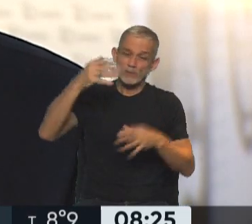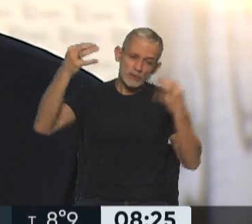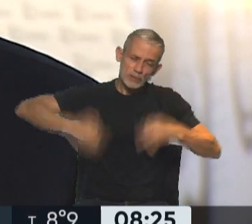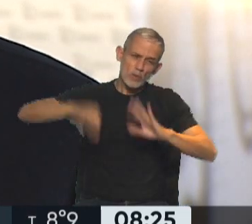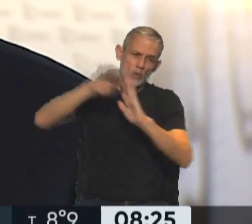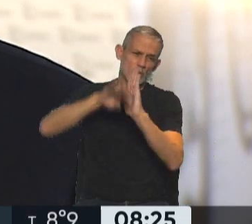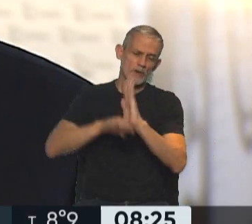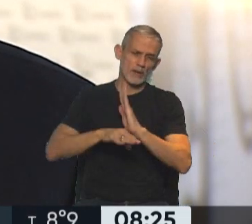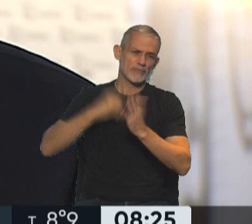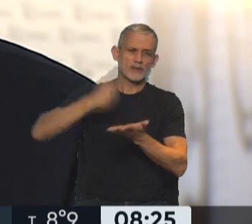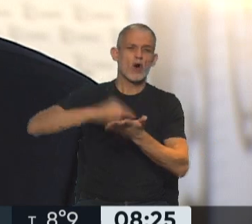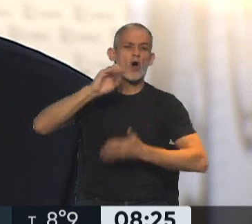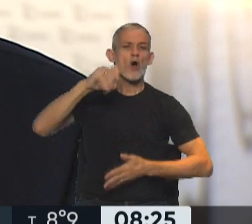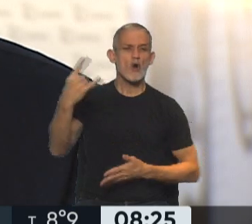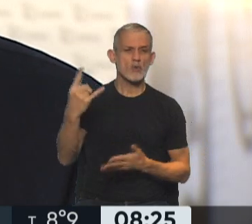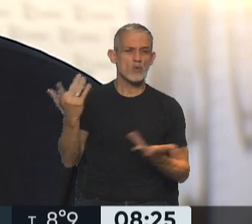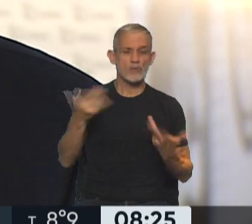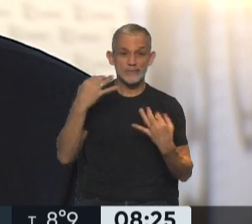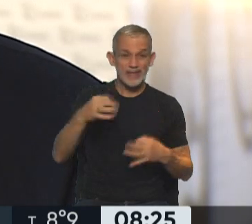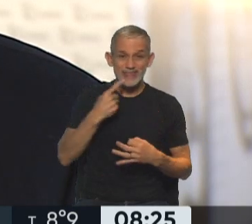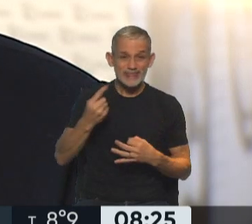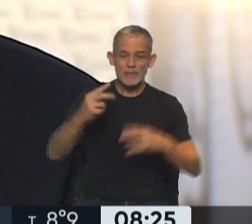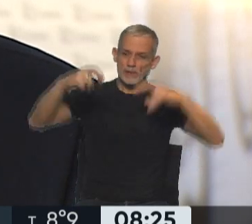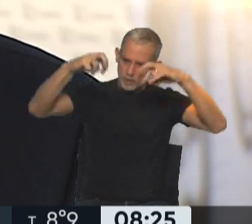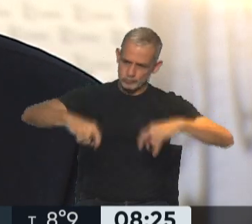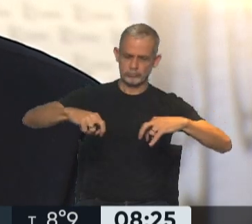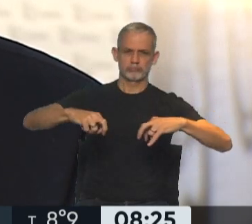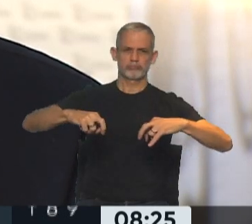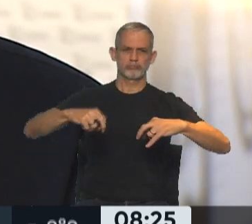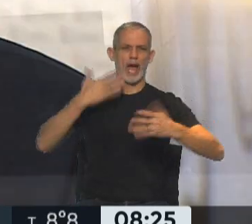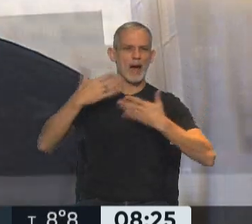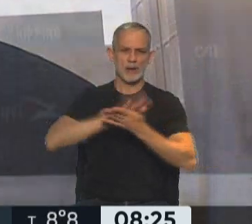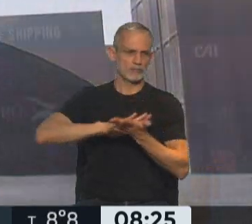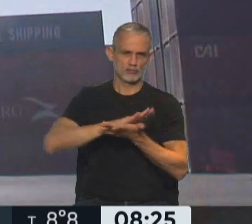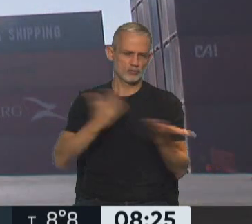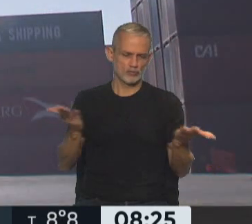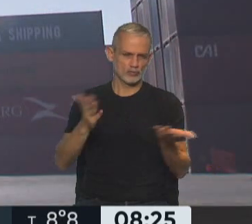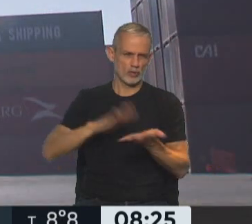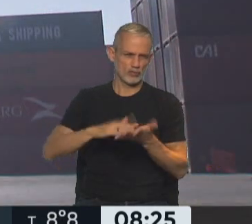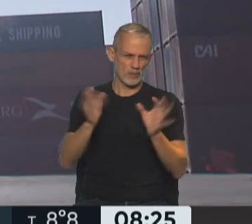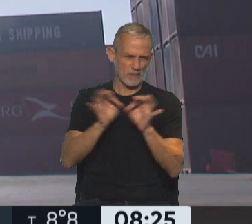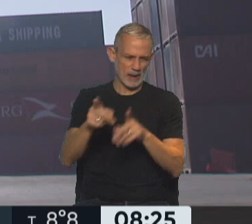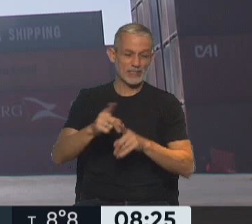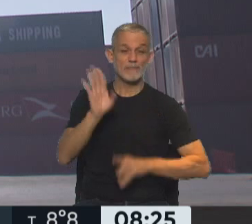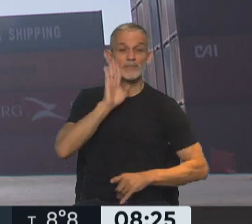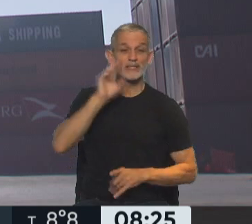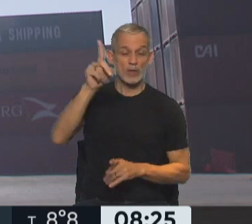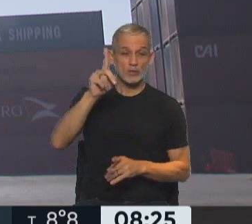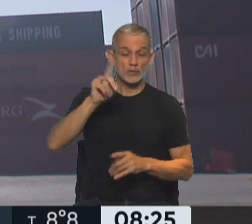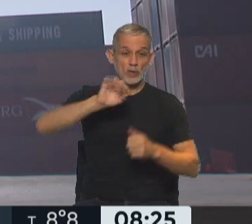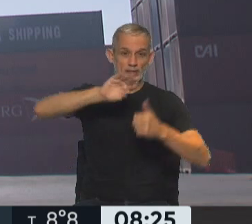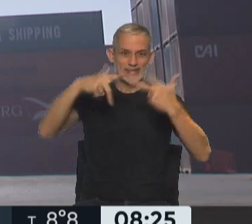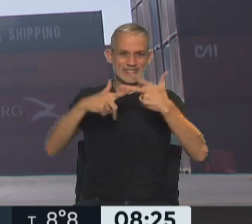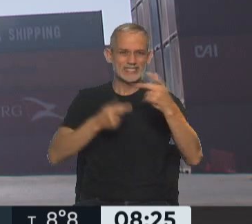con las resoluciones de naciones unidas que es que se debe sentar con argentina resolver este conflicto de soberanía si eeuu es nuestro tercer